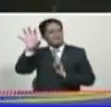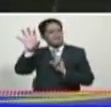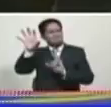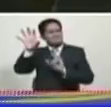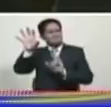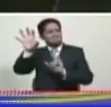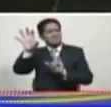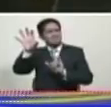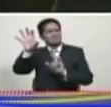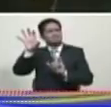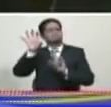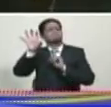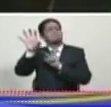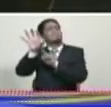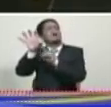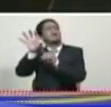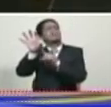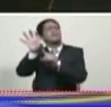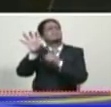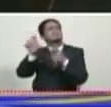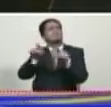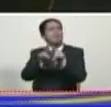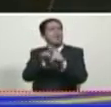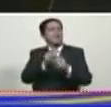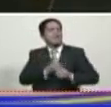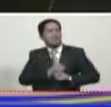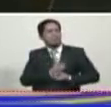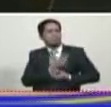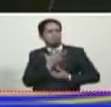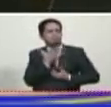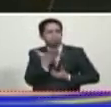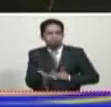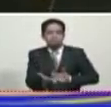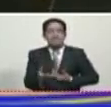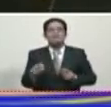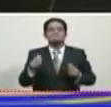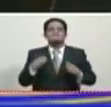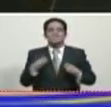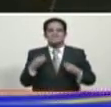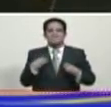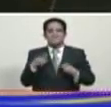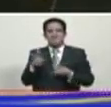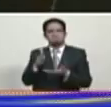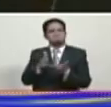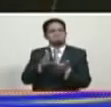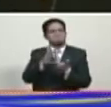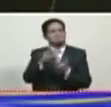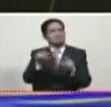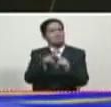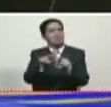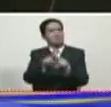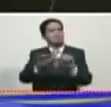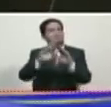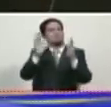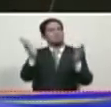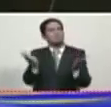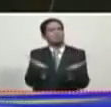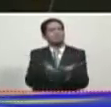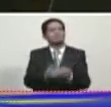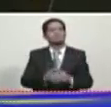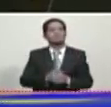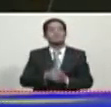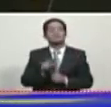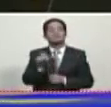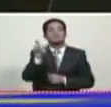patria secular que te nació en tu seno y vivirá en los siglos eterna como el mundo, porque si un día se nos